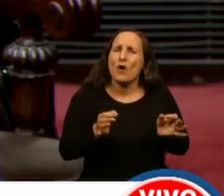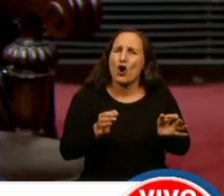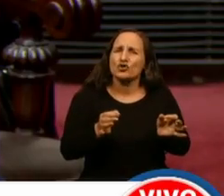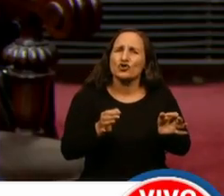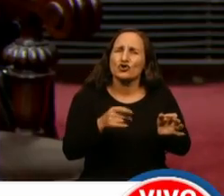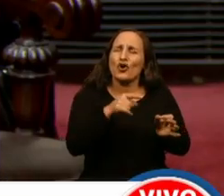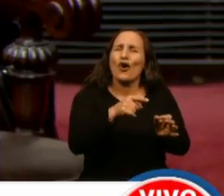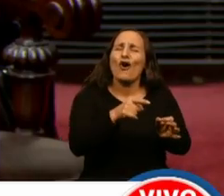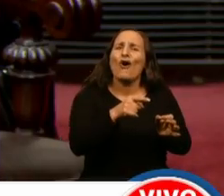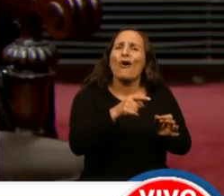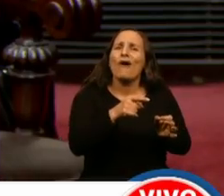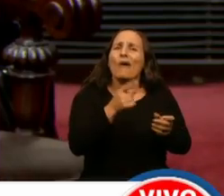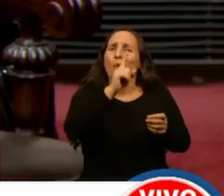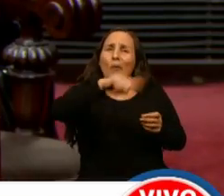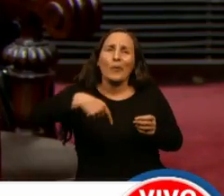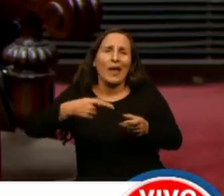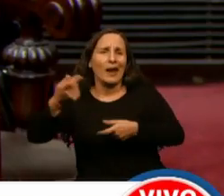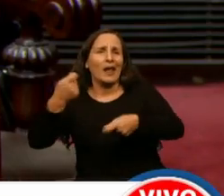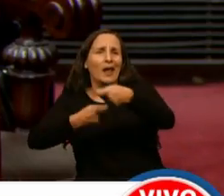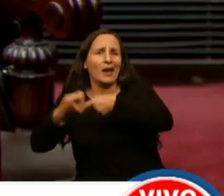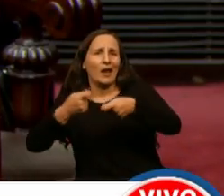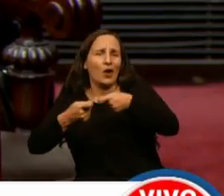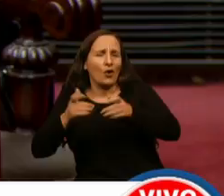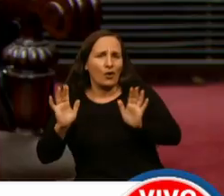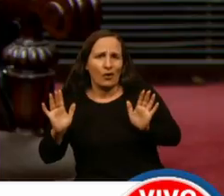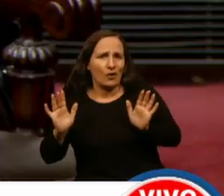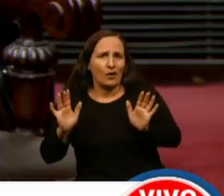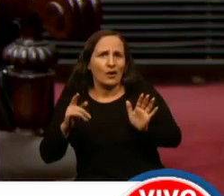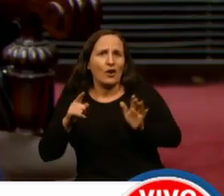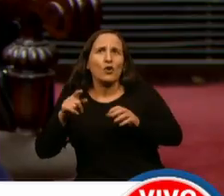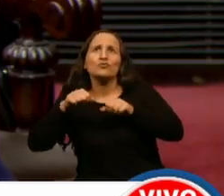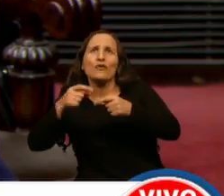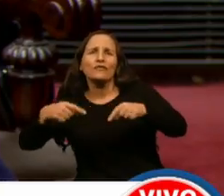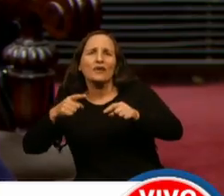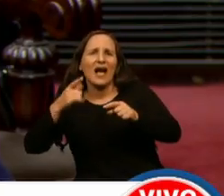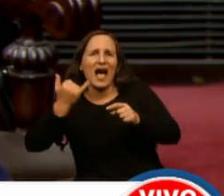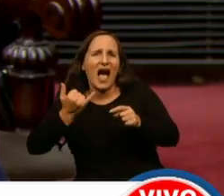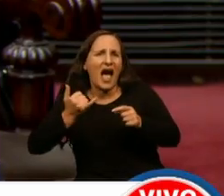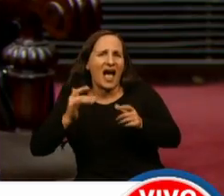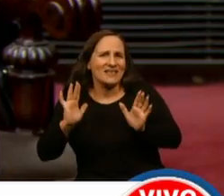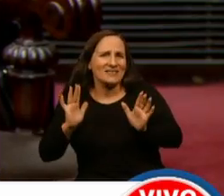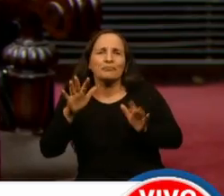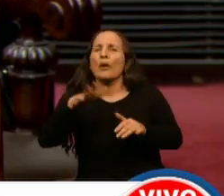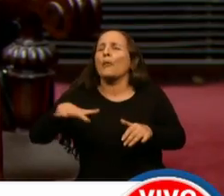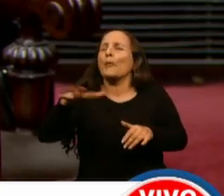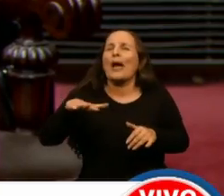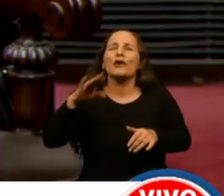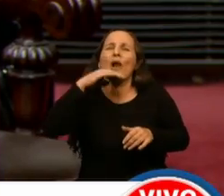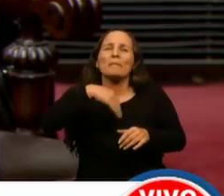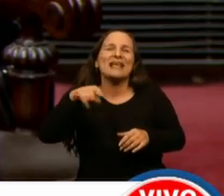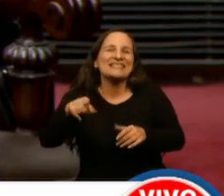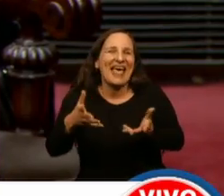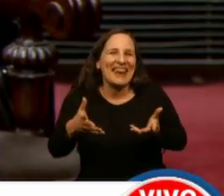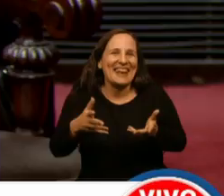repercute en el comercio repercute en el comercio del barrio en el almacén